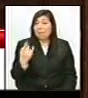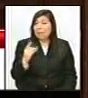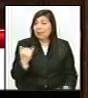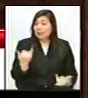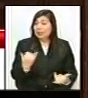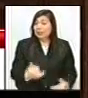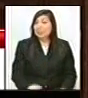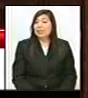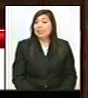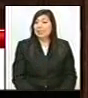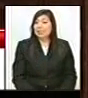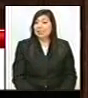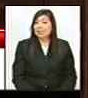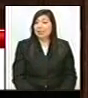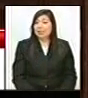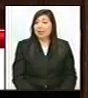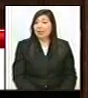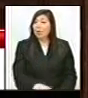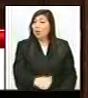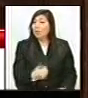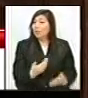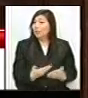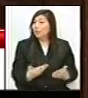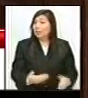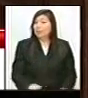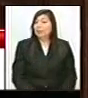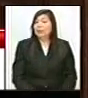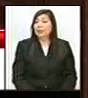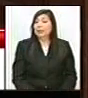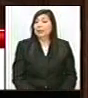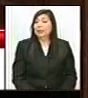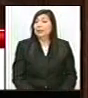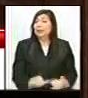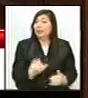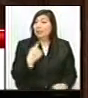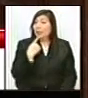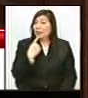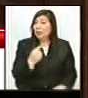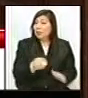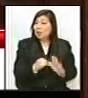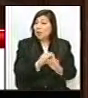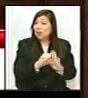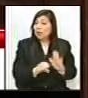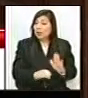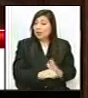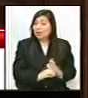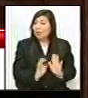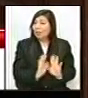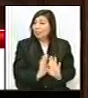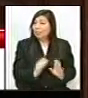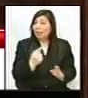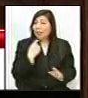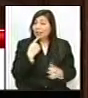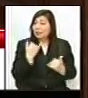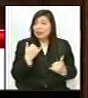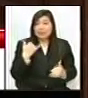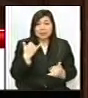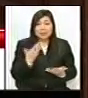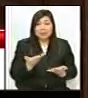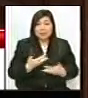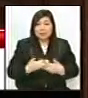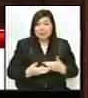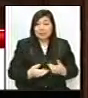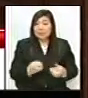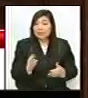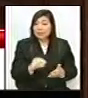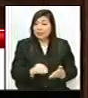este hecho, sino otro hecho. En esta denuncia constitucional ya no se dice que en este audio se está promoviendo